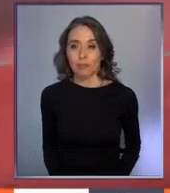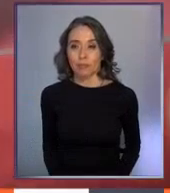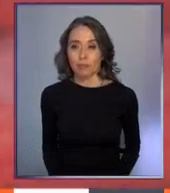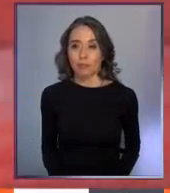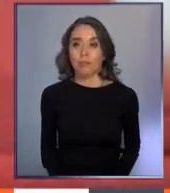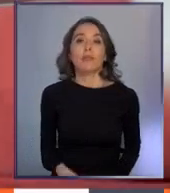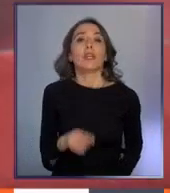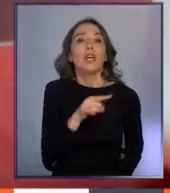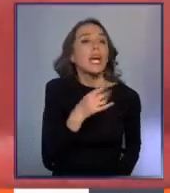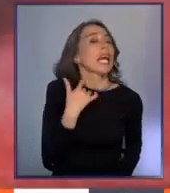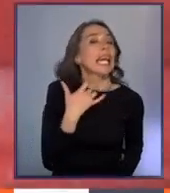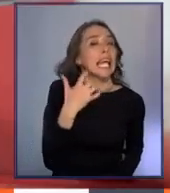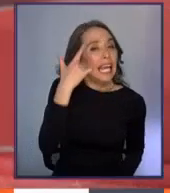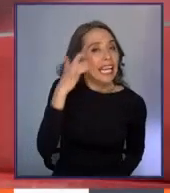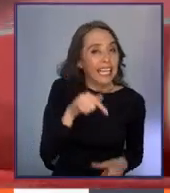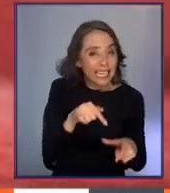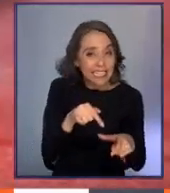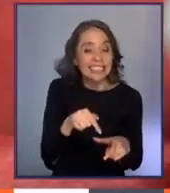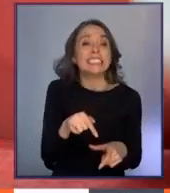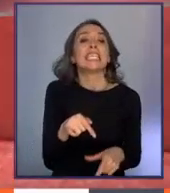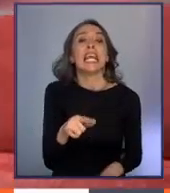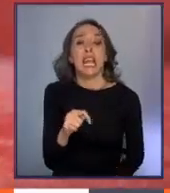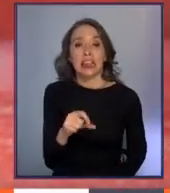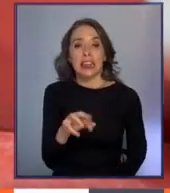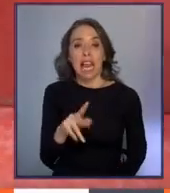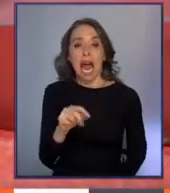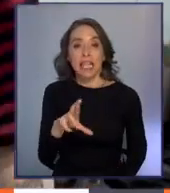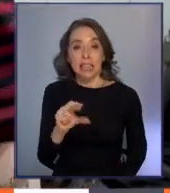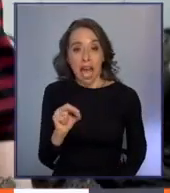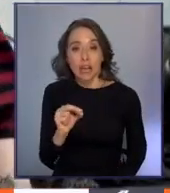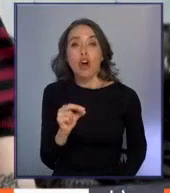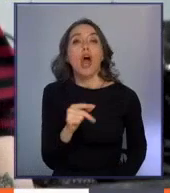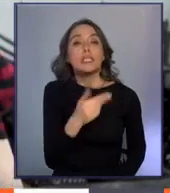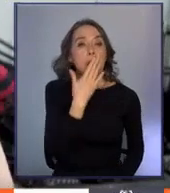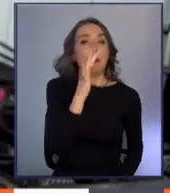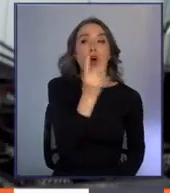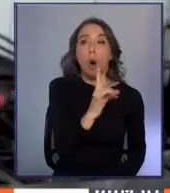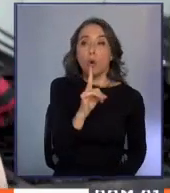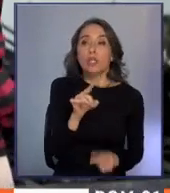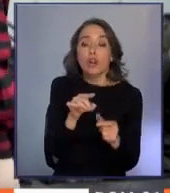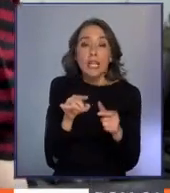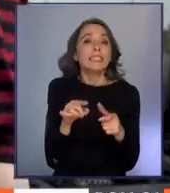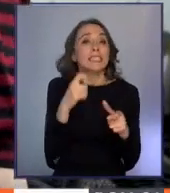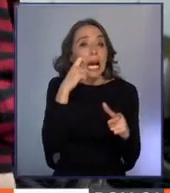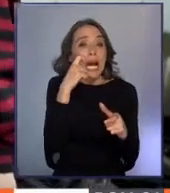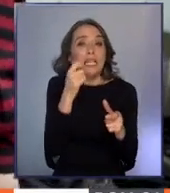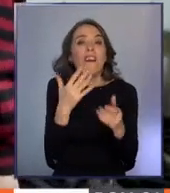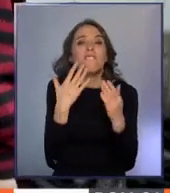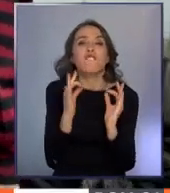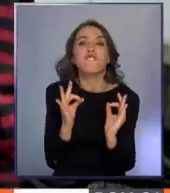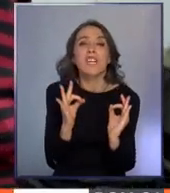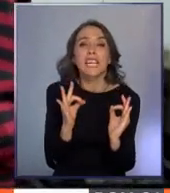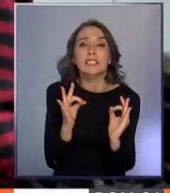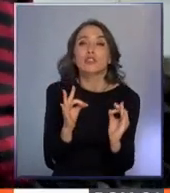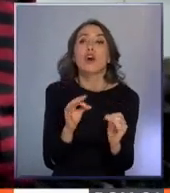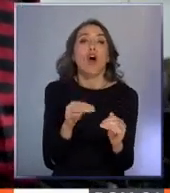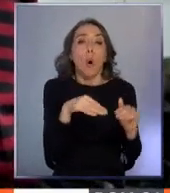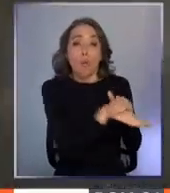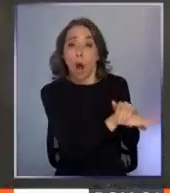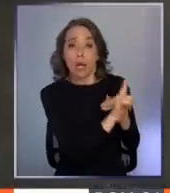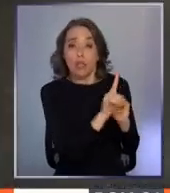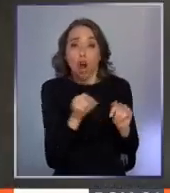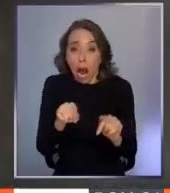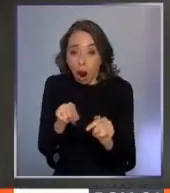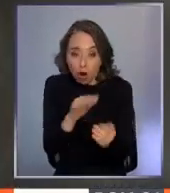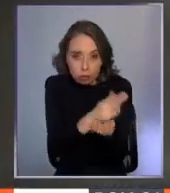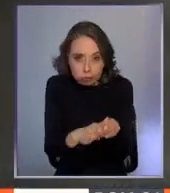¿Qué crees tú que hace que este tártaro sea el mejor, el único? Yo creo porque está fresco. Todo hecho en el momento. No tenemos nada montado de